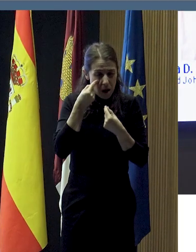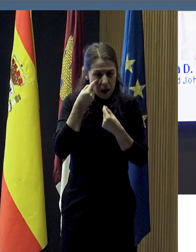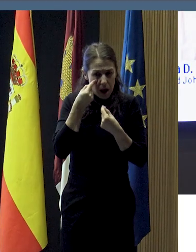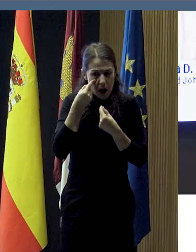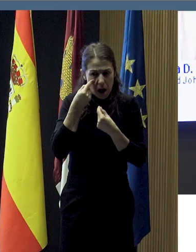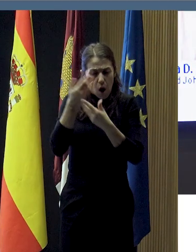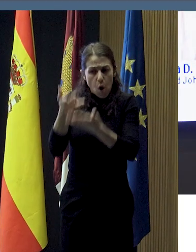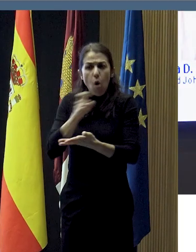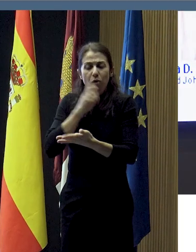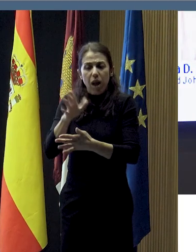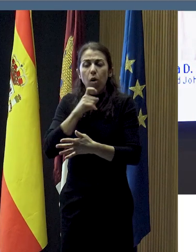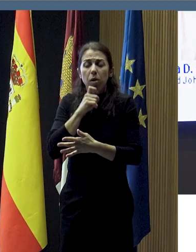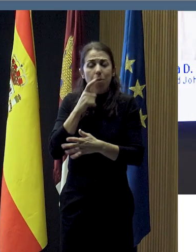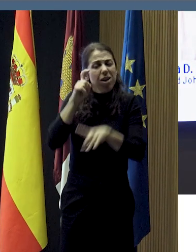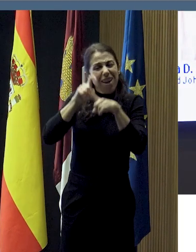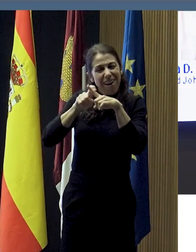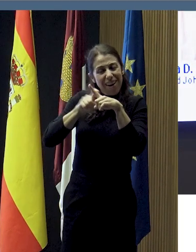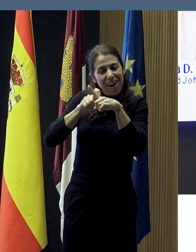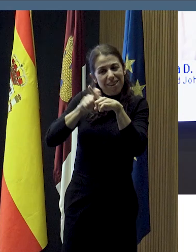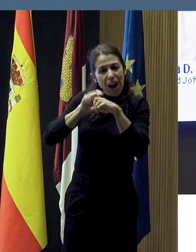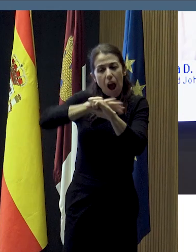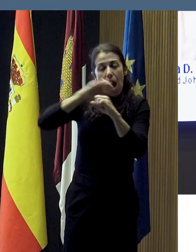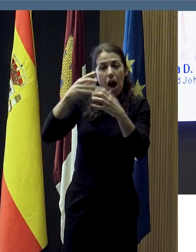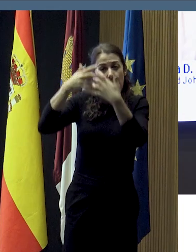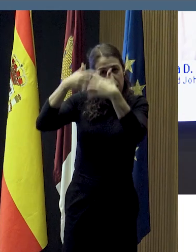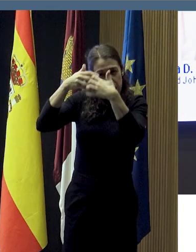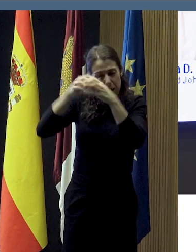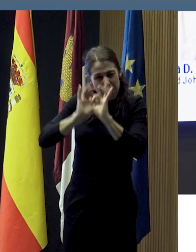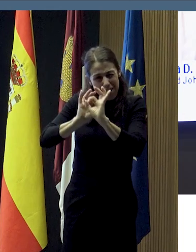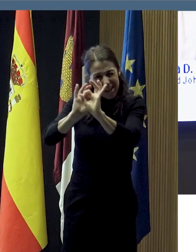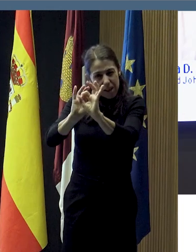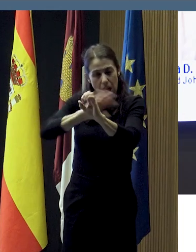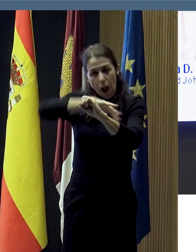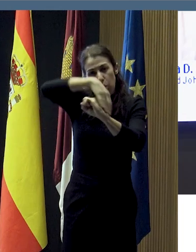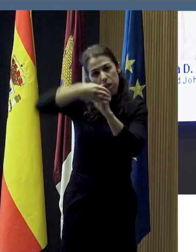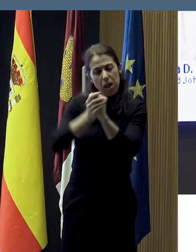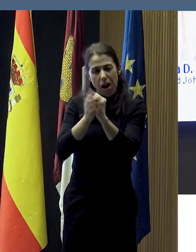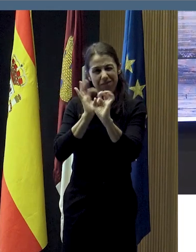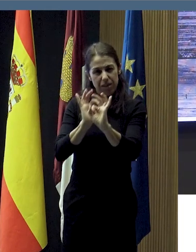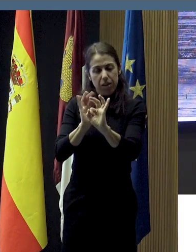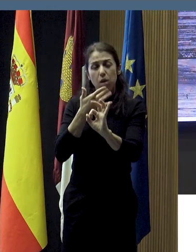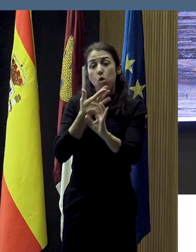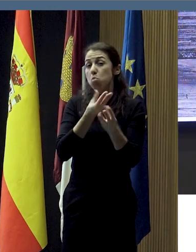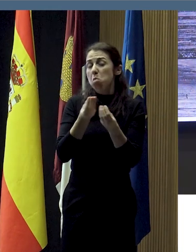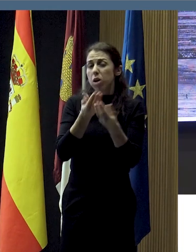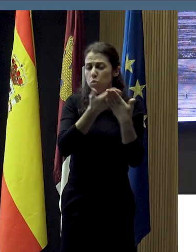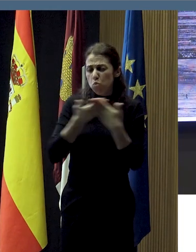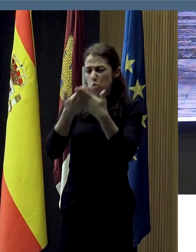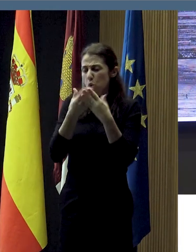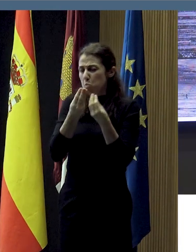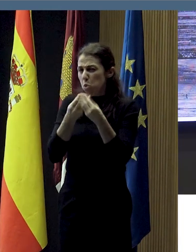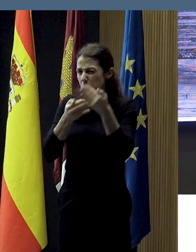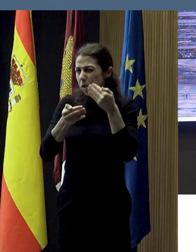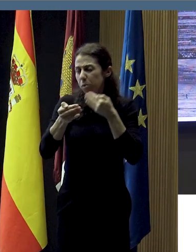paciente, que además era característica de esa parte concreta del encéfalo, de la corteza cerebral. Muchos estudios